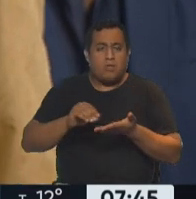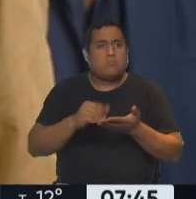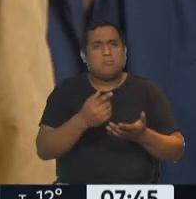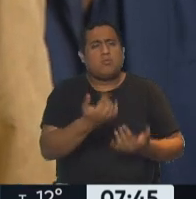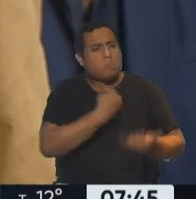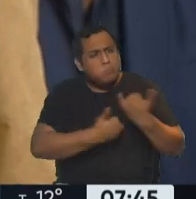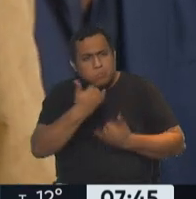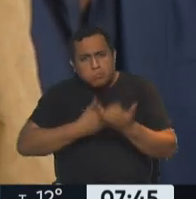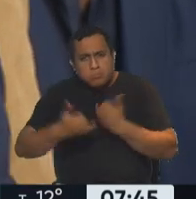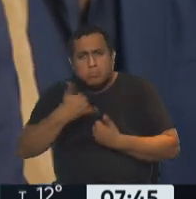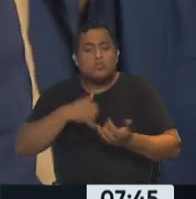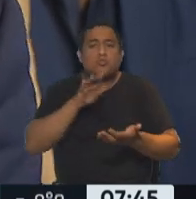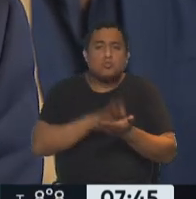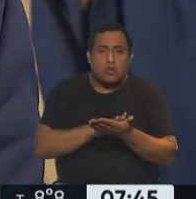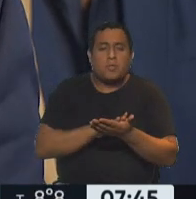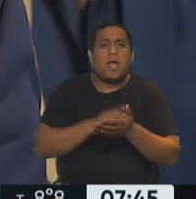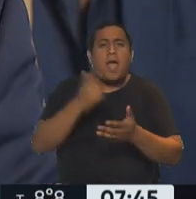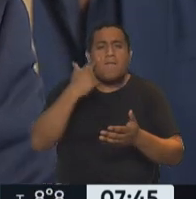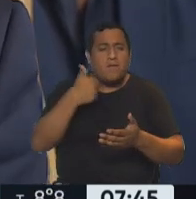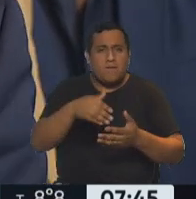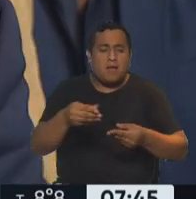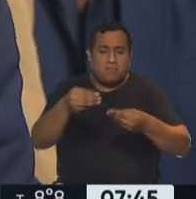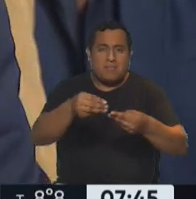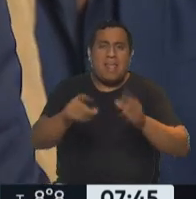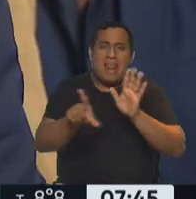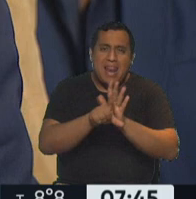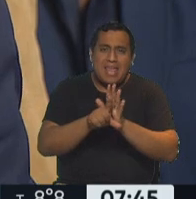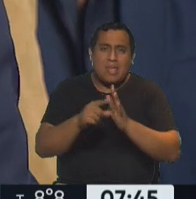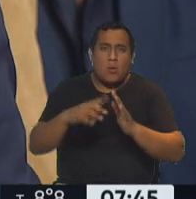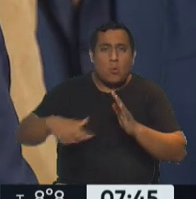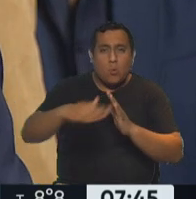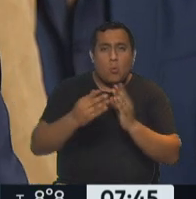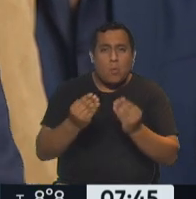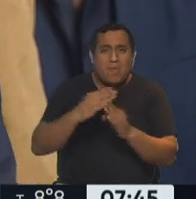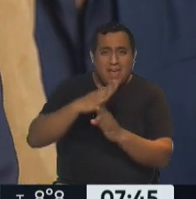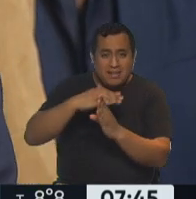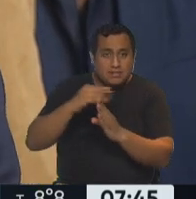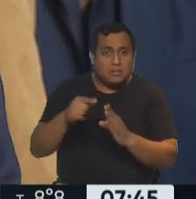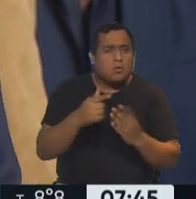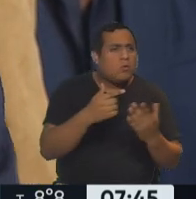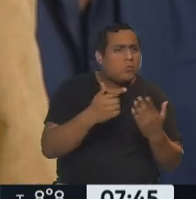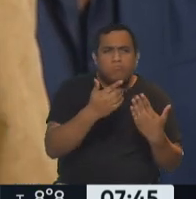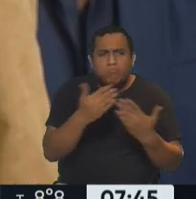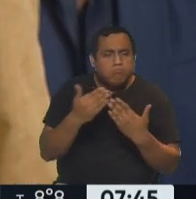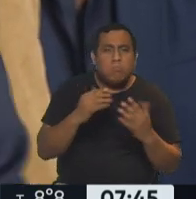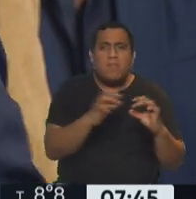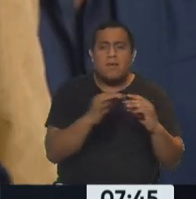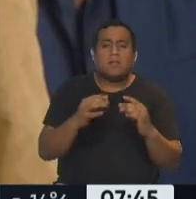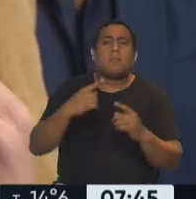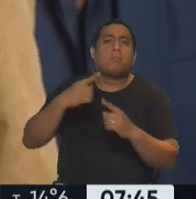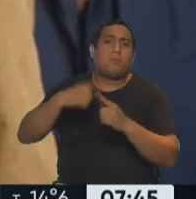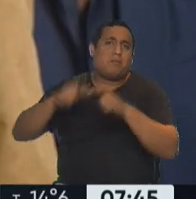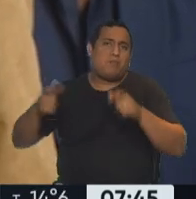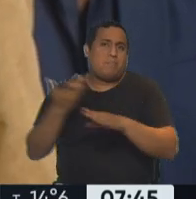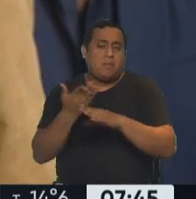respecto al tratamiento de la ley de humedales, que es muy reclamada por la ciudadanía y que nosotros sin duda apoyamos